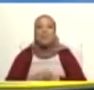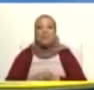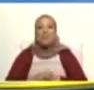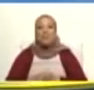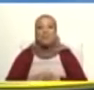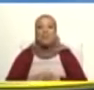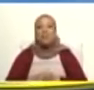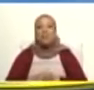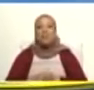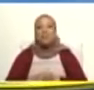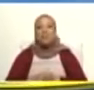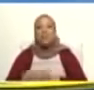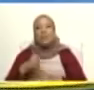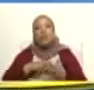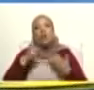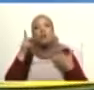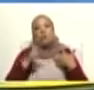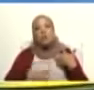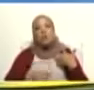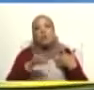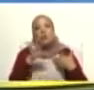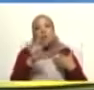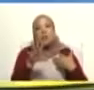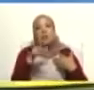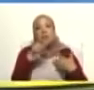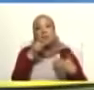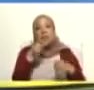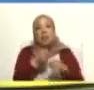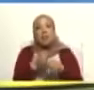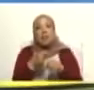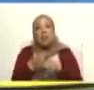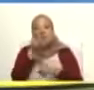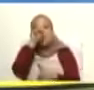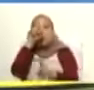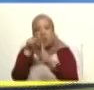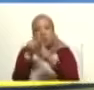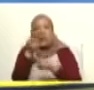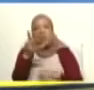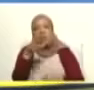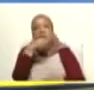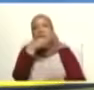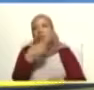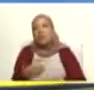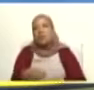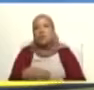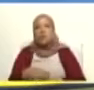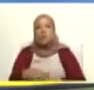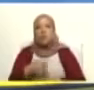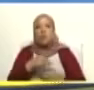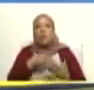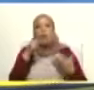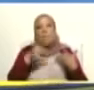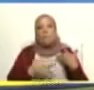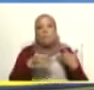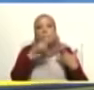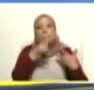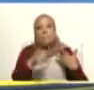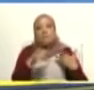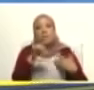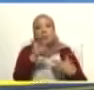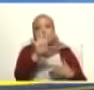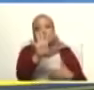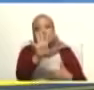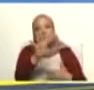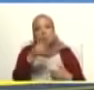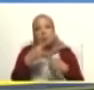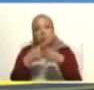para lanzar el plan 5x5 rumbo al 3D. Plan 5x5 rumbo